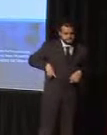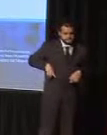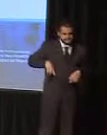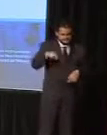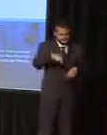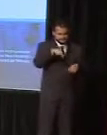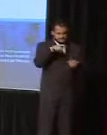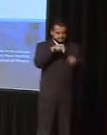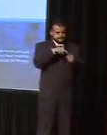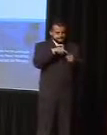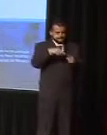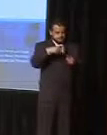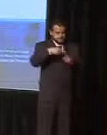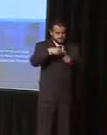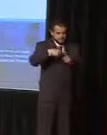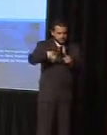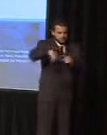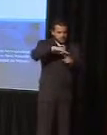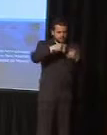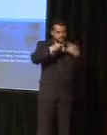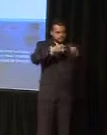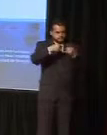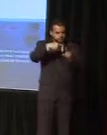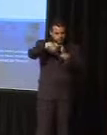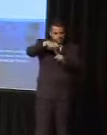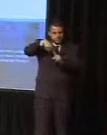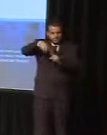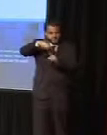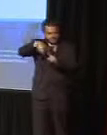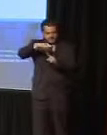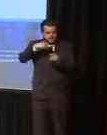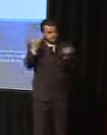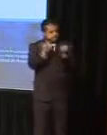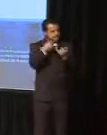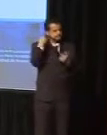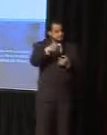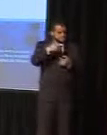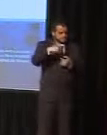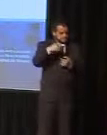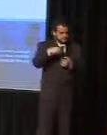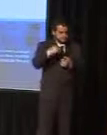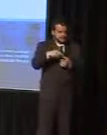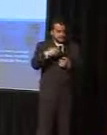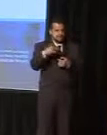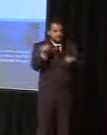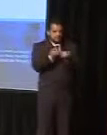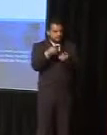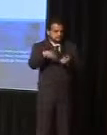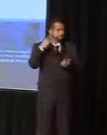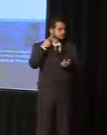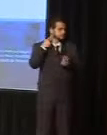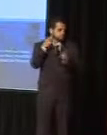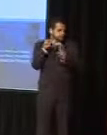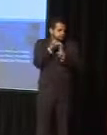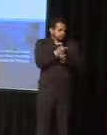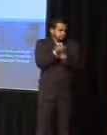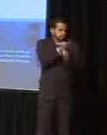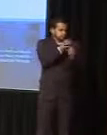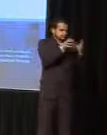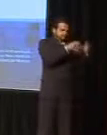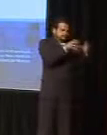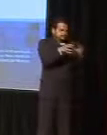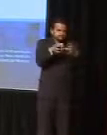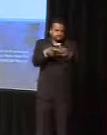pues está también muy monopolizando las políticas y el papel que juega la